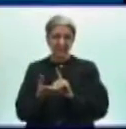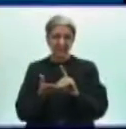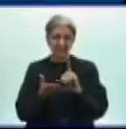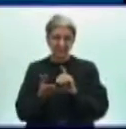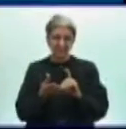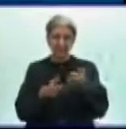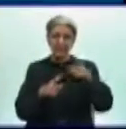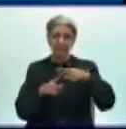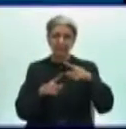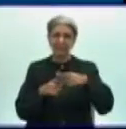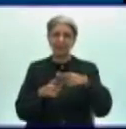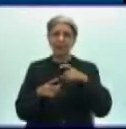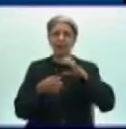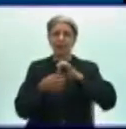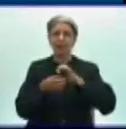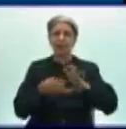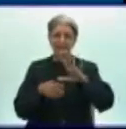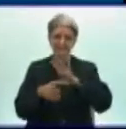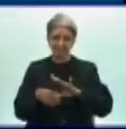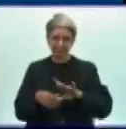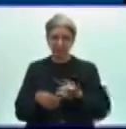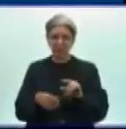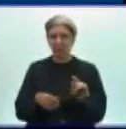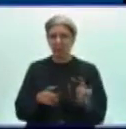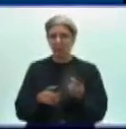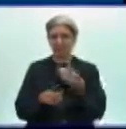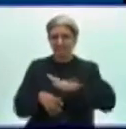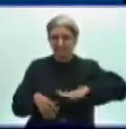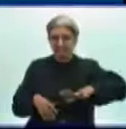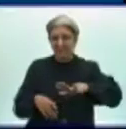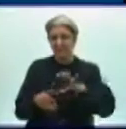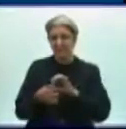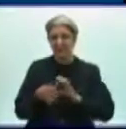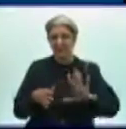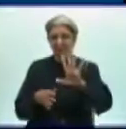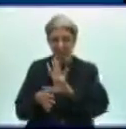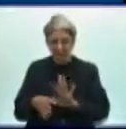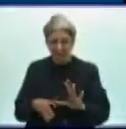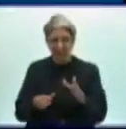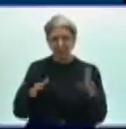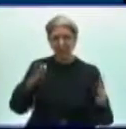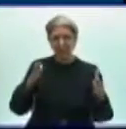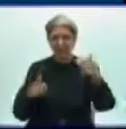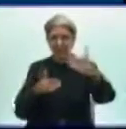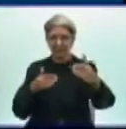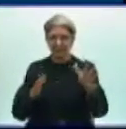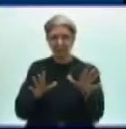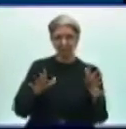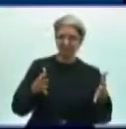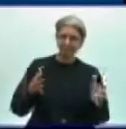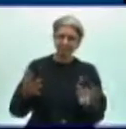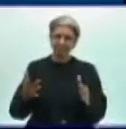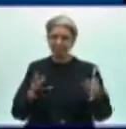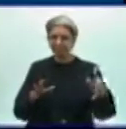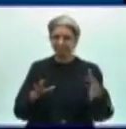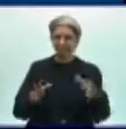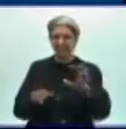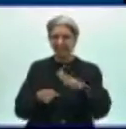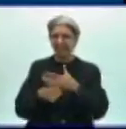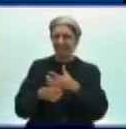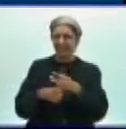términos geográficos que ustedes poseen y dice, es un espacio geográfico con límites flexibles que